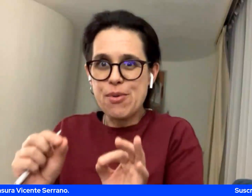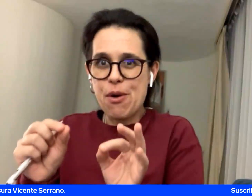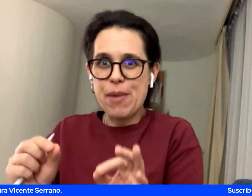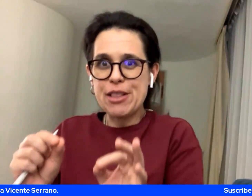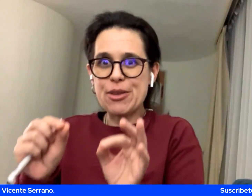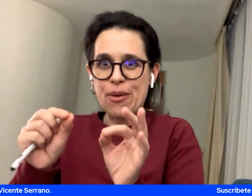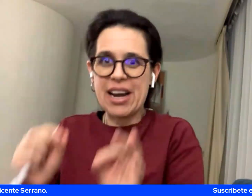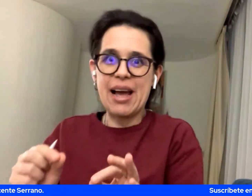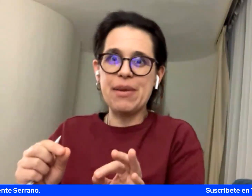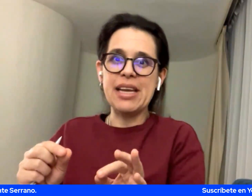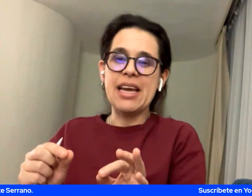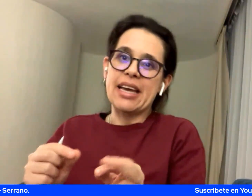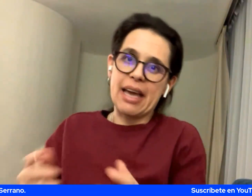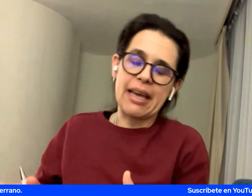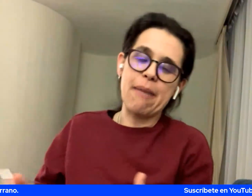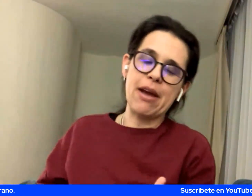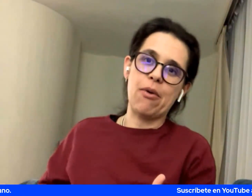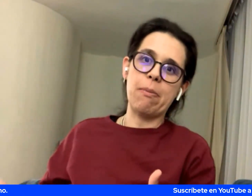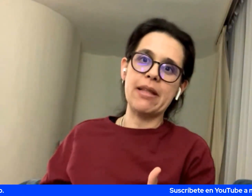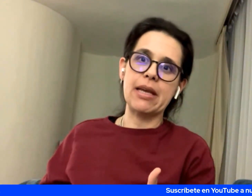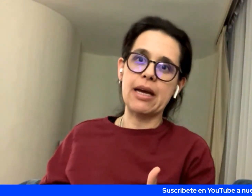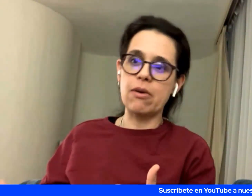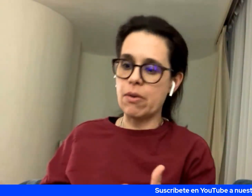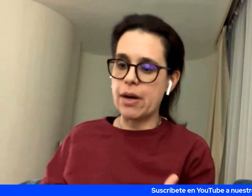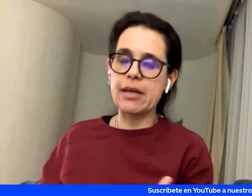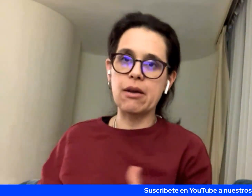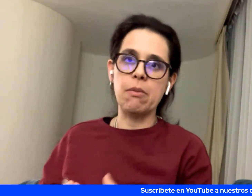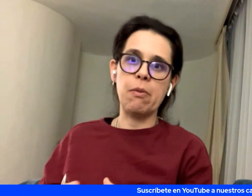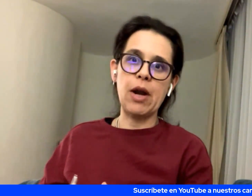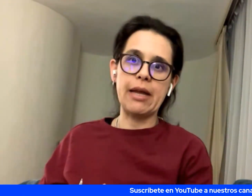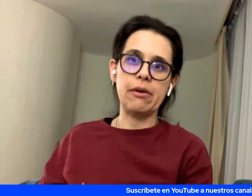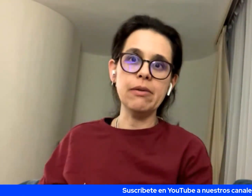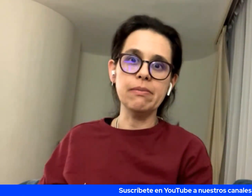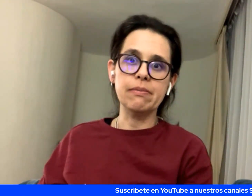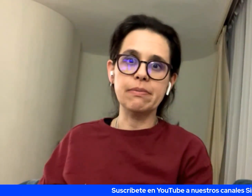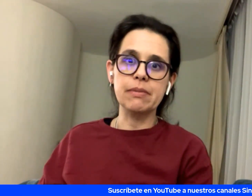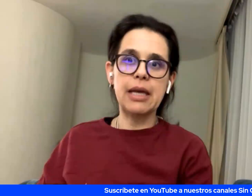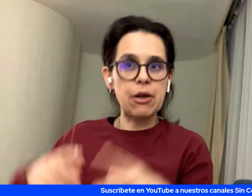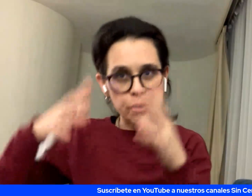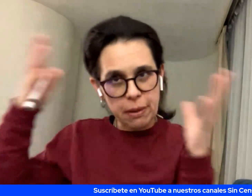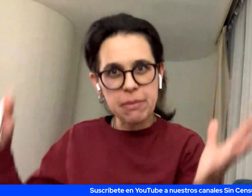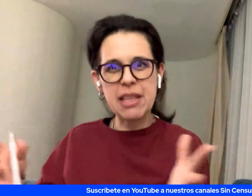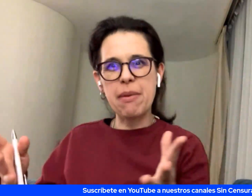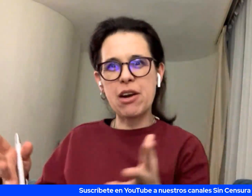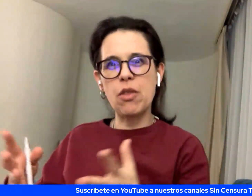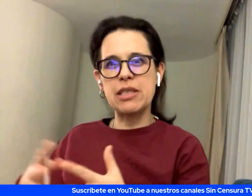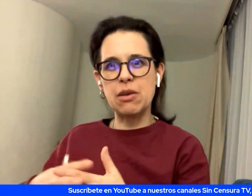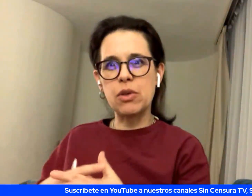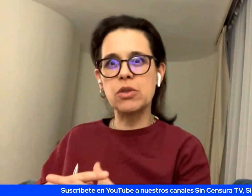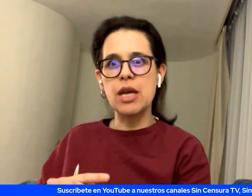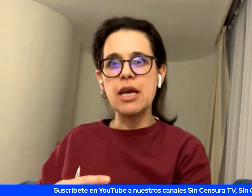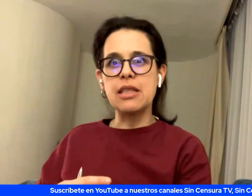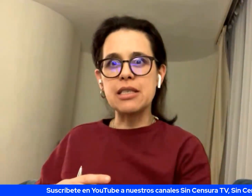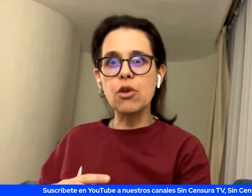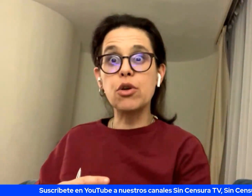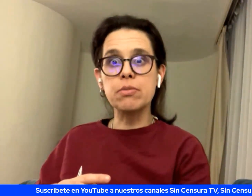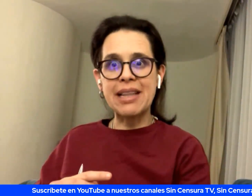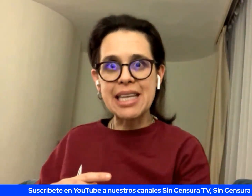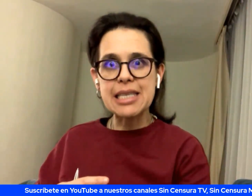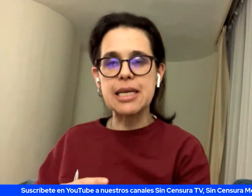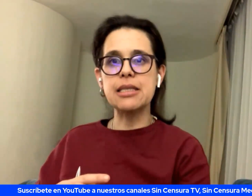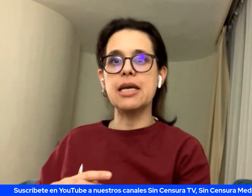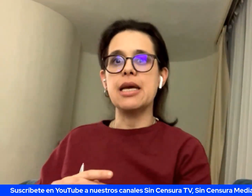viviendo un momento clave que qué mejor platicarlo con alguien como Molay, ¿no? Sí, Que sí, nos sí. permite verlo